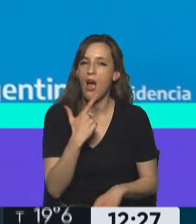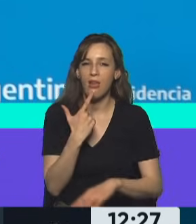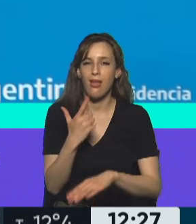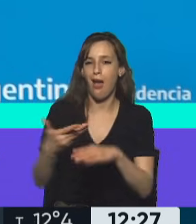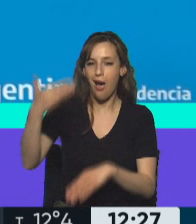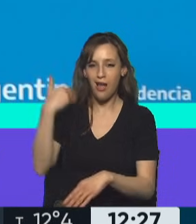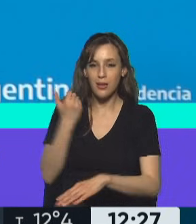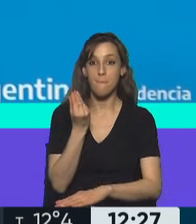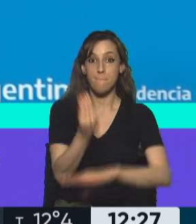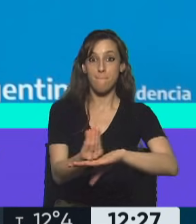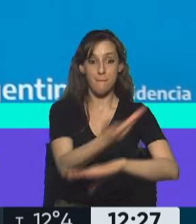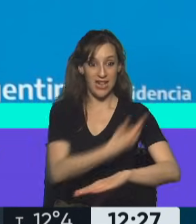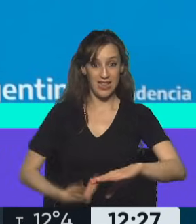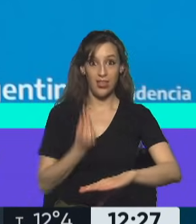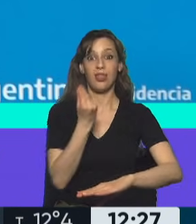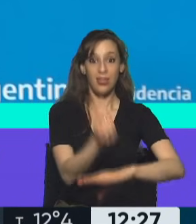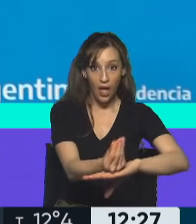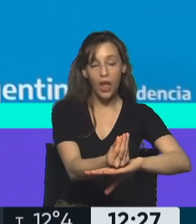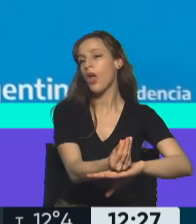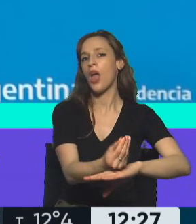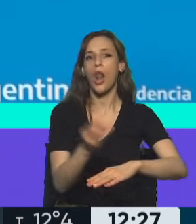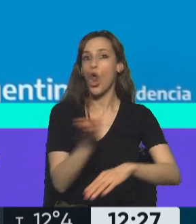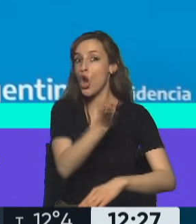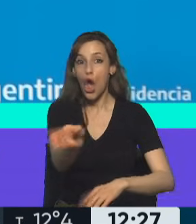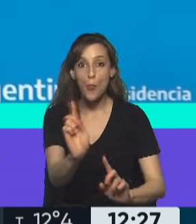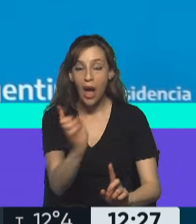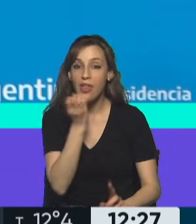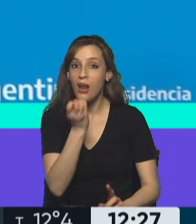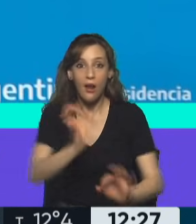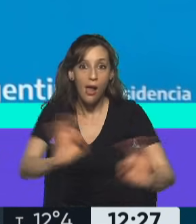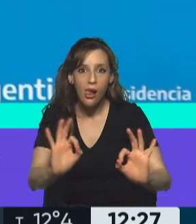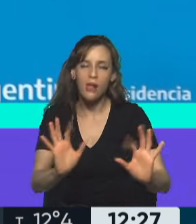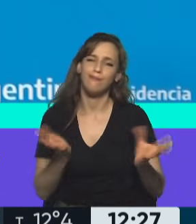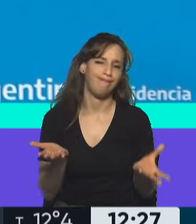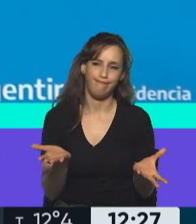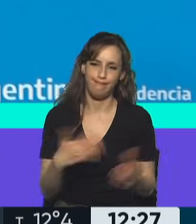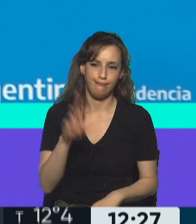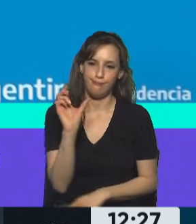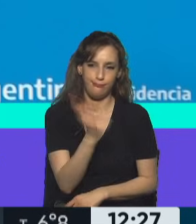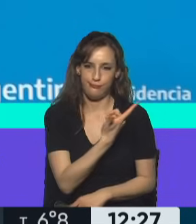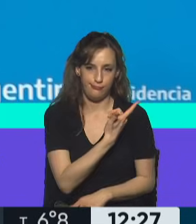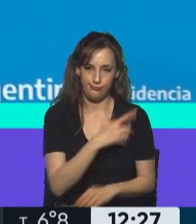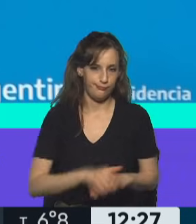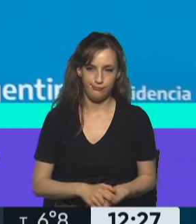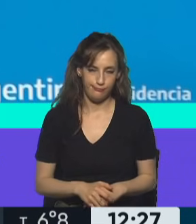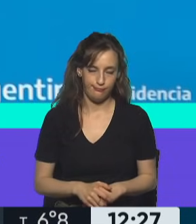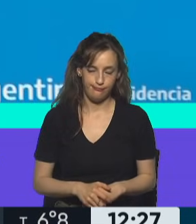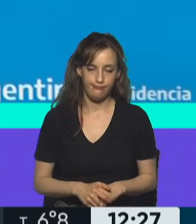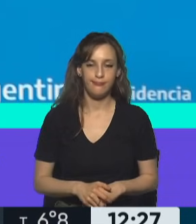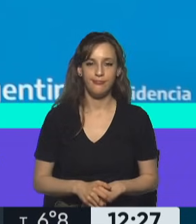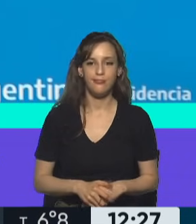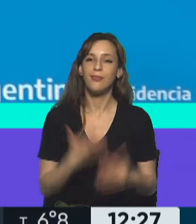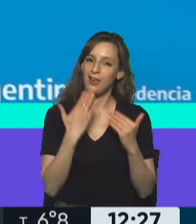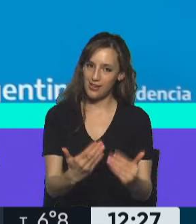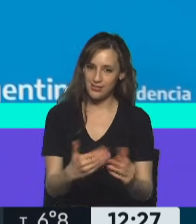esta falta de respeto a la República, a las instituciones y a la justicia y esperamos que se presente y se haga lugar a la ley lo antes posible.